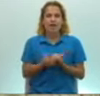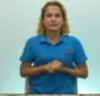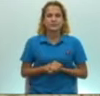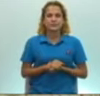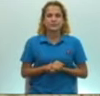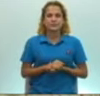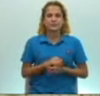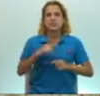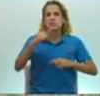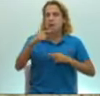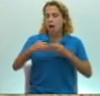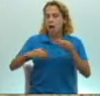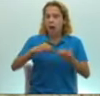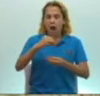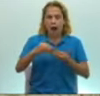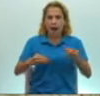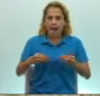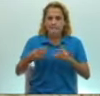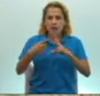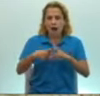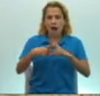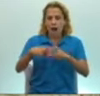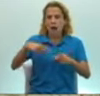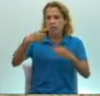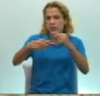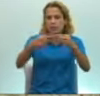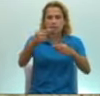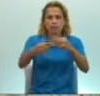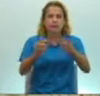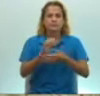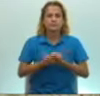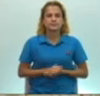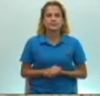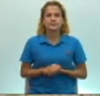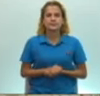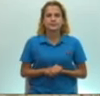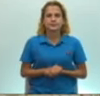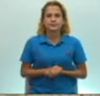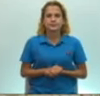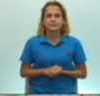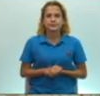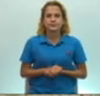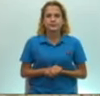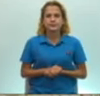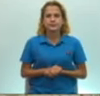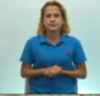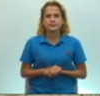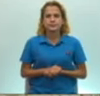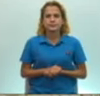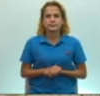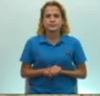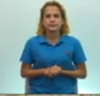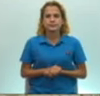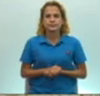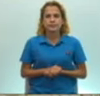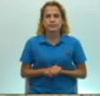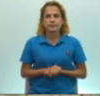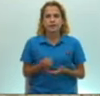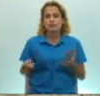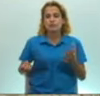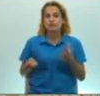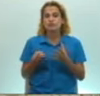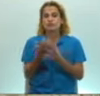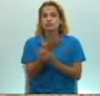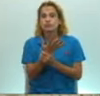después va a reformarse con los calendarios que se va a generar, se va a incorporar enero y febrero que no estaban, entonces va a generar el calendario tal cual como hoy lo